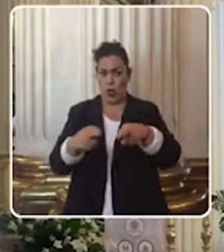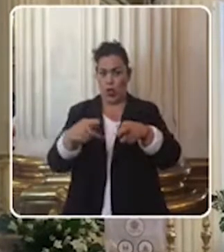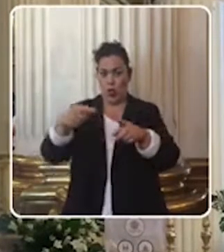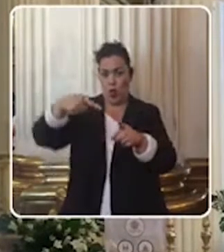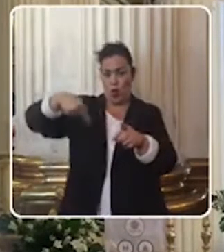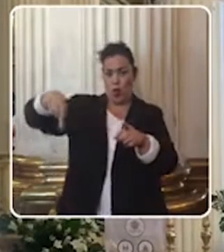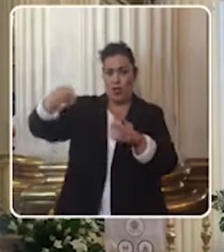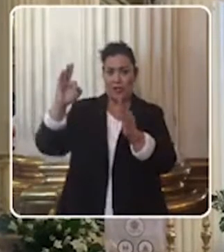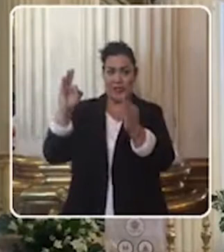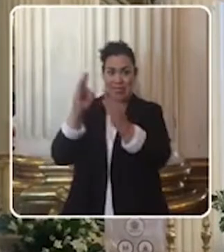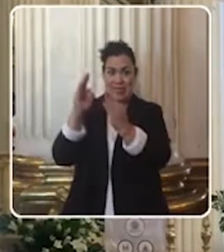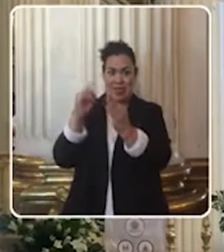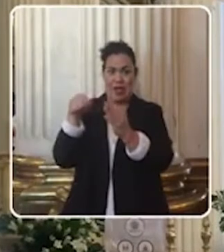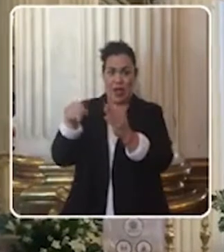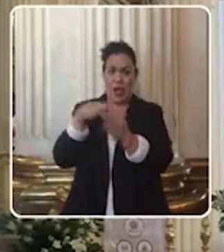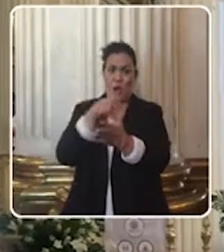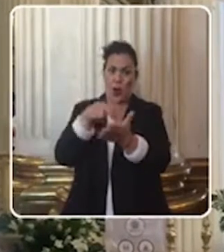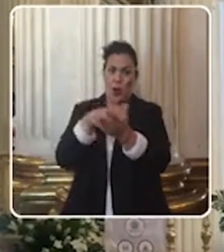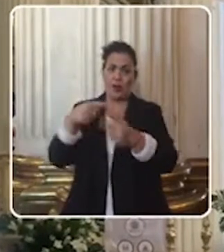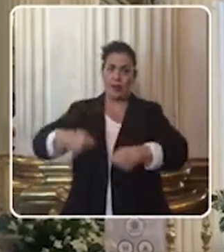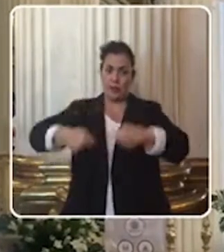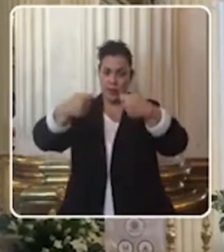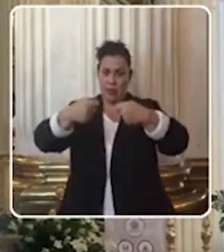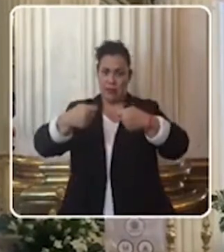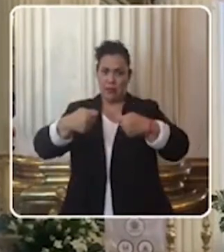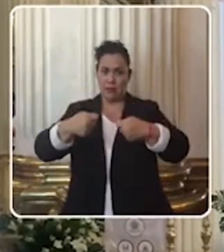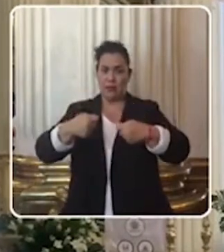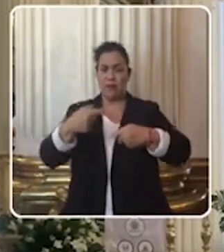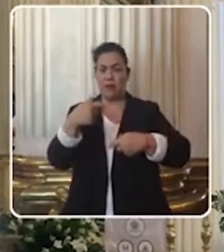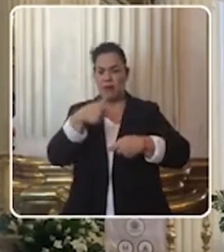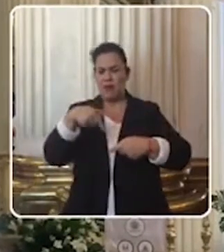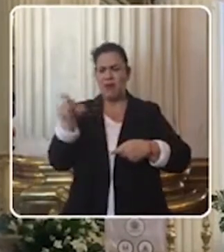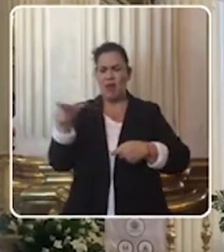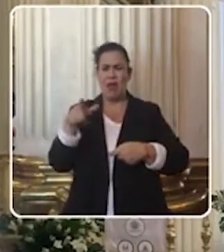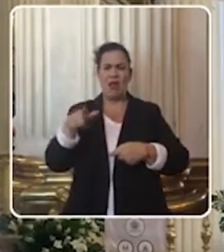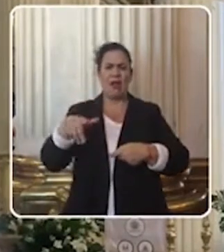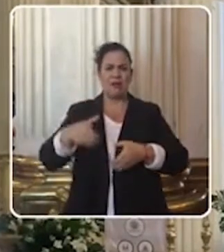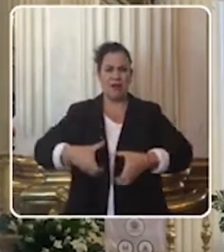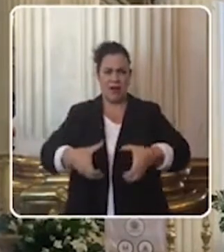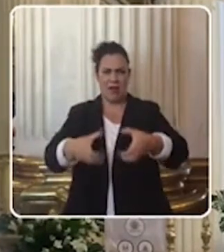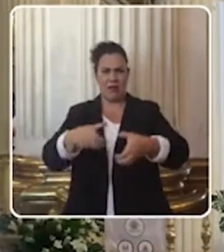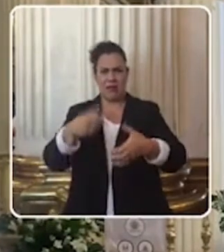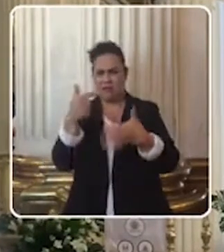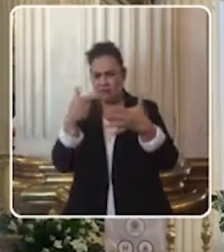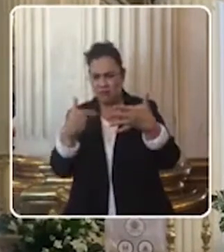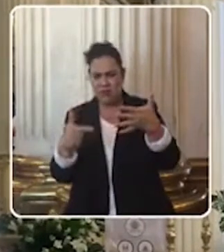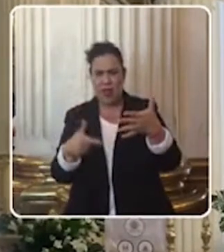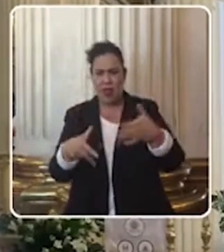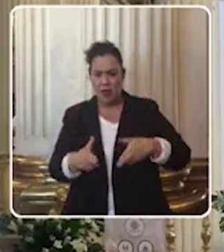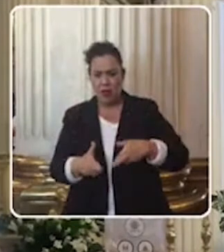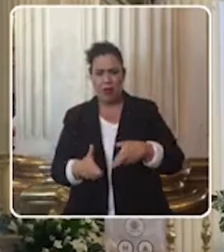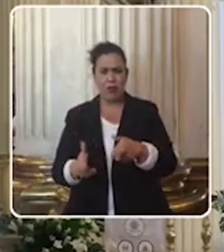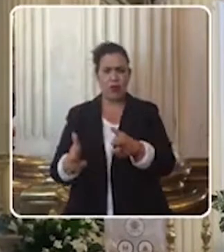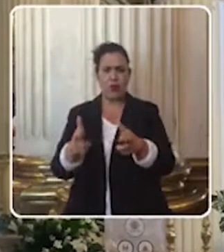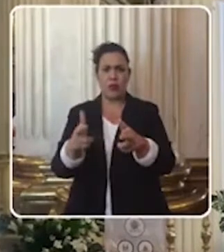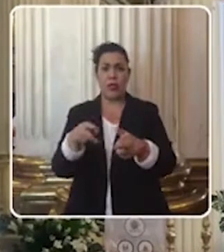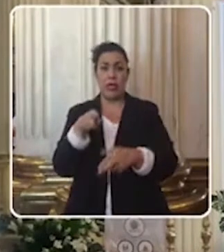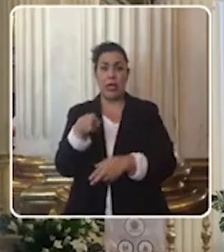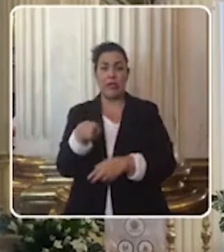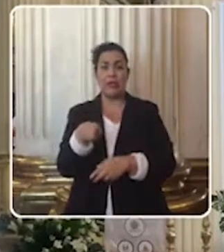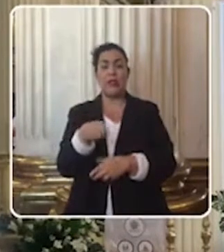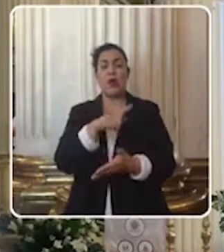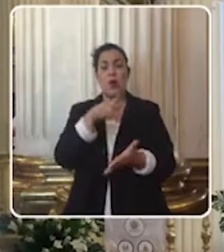defina ya sea por avenida hidalgo américas o ya sea por ávila camacho tendrá en